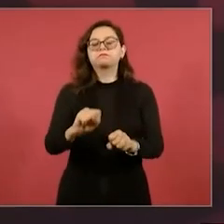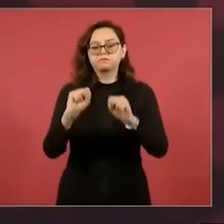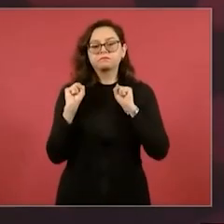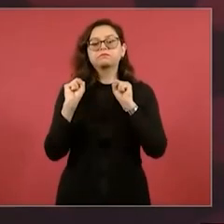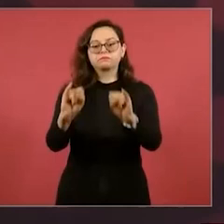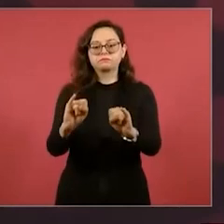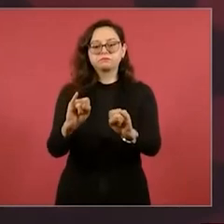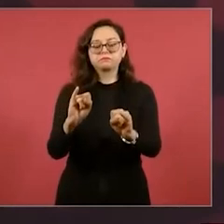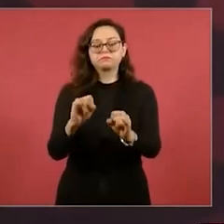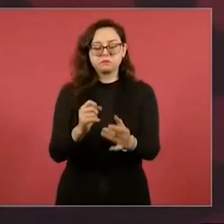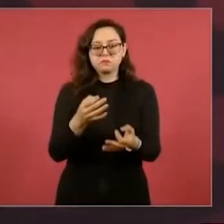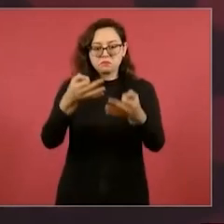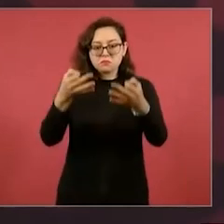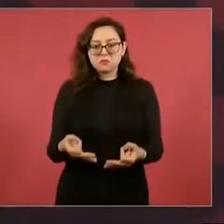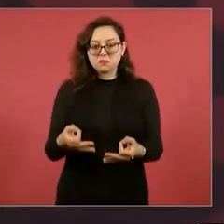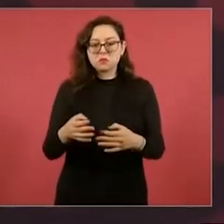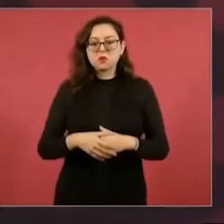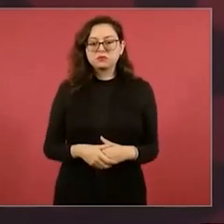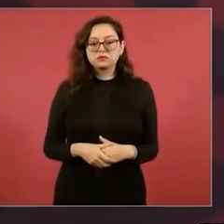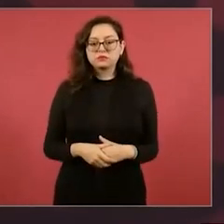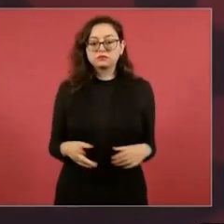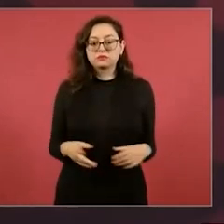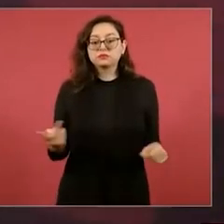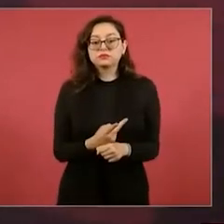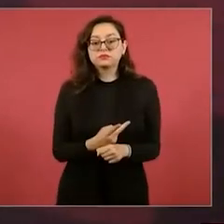y los conservadores